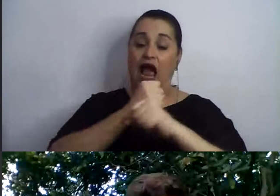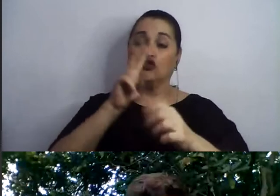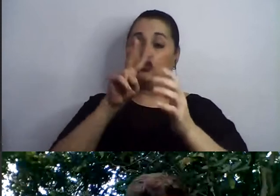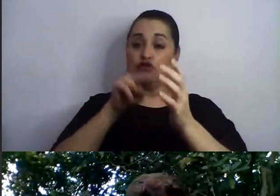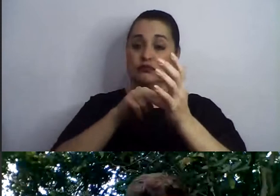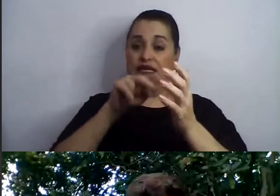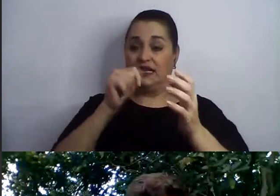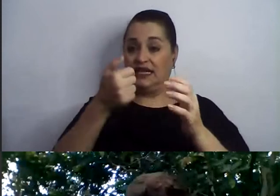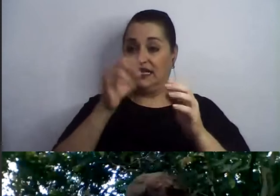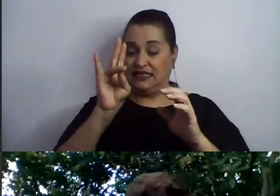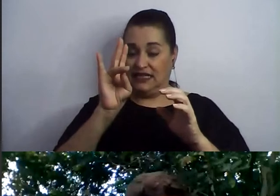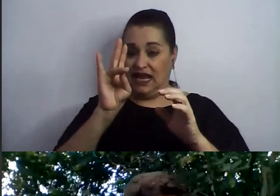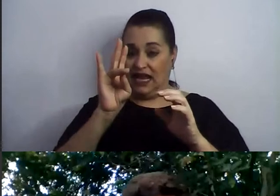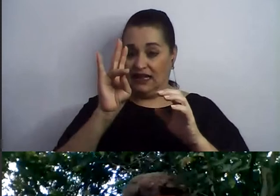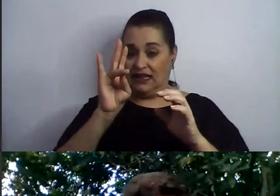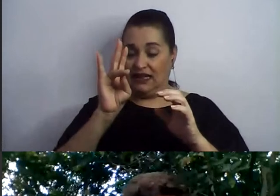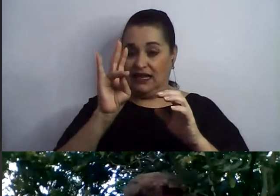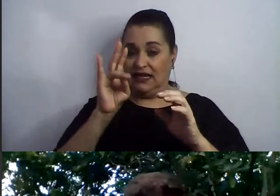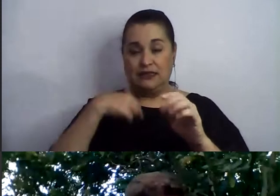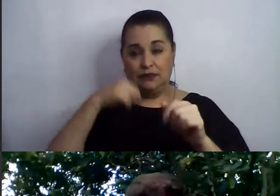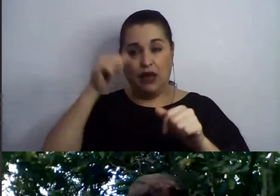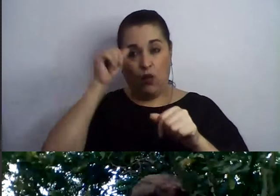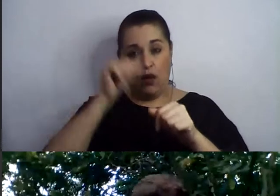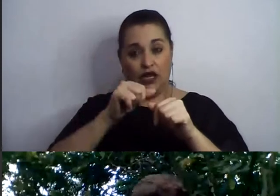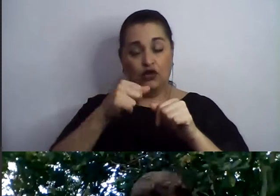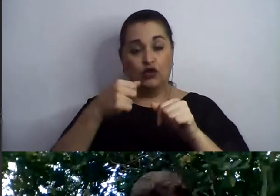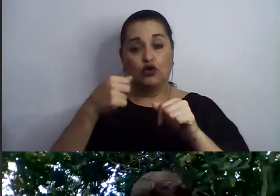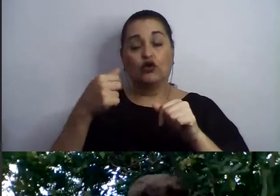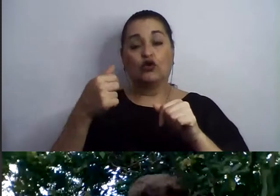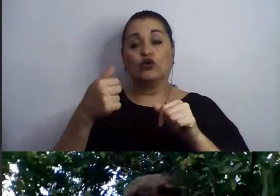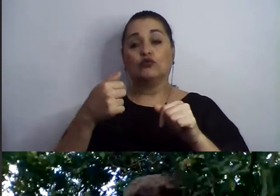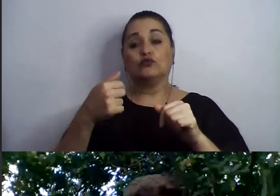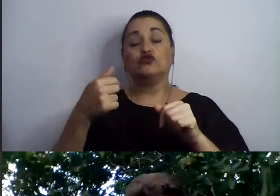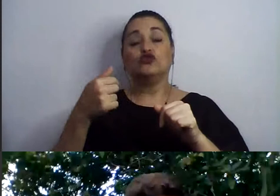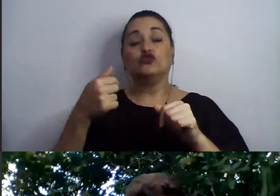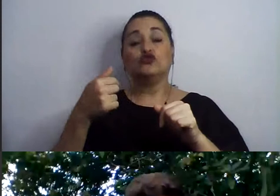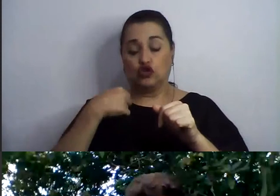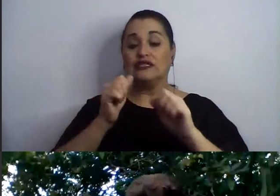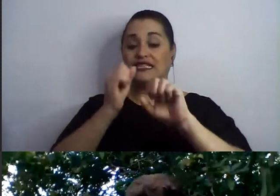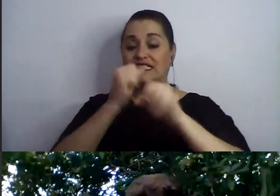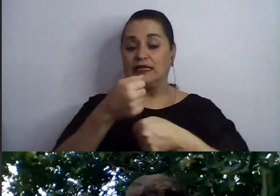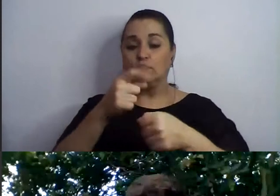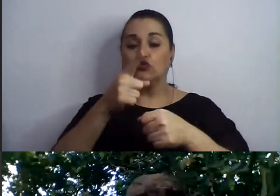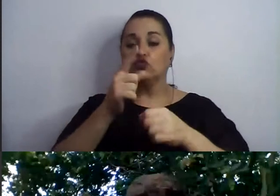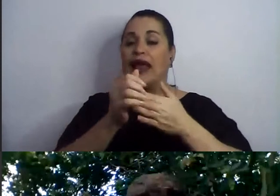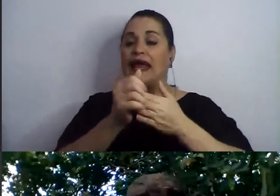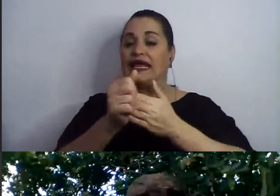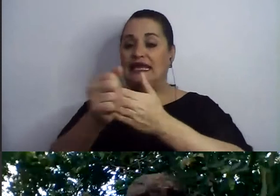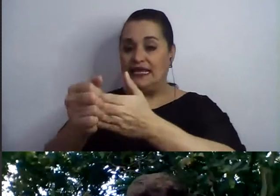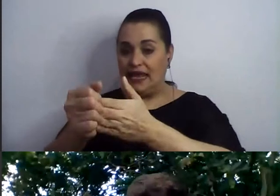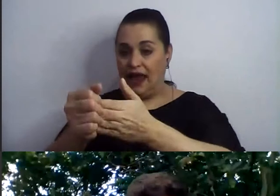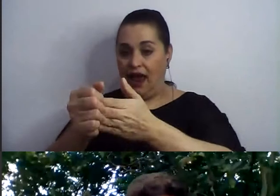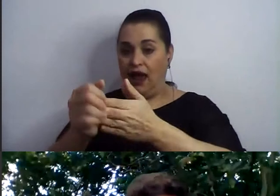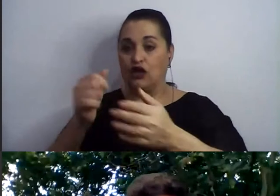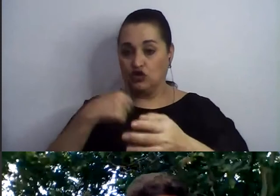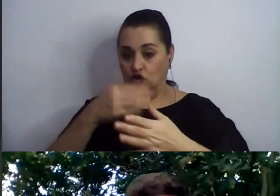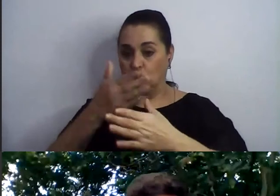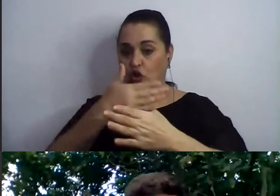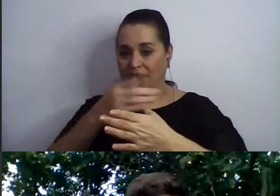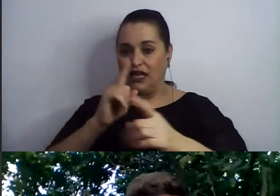recuerdo mal por ejemplo sacamos una guía que justamente establece que estoy compartiendo en el chat